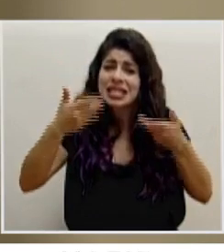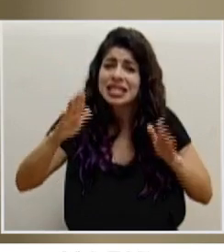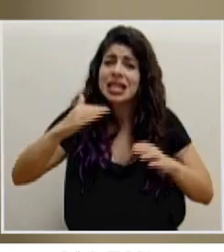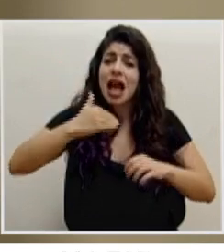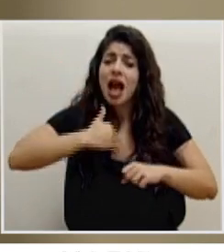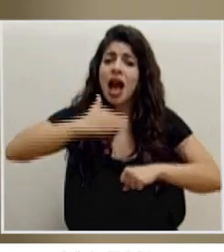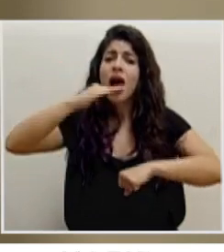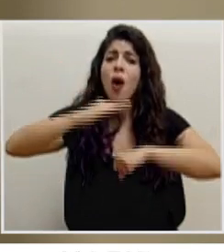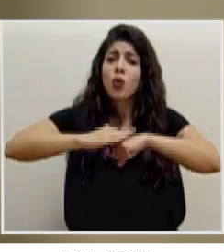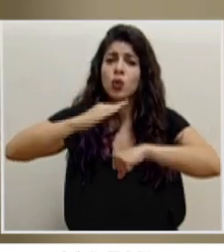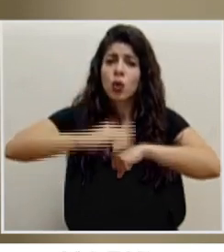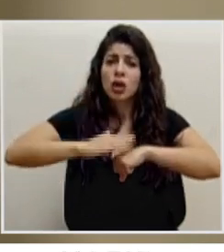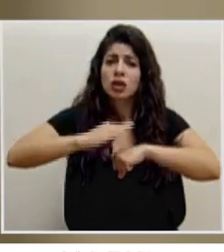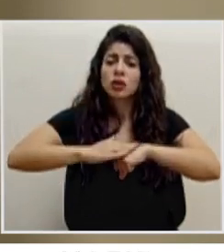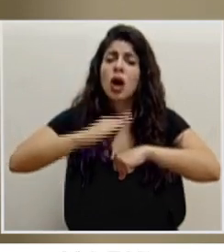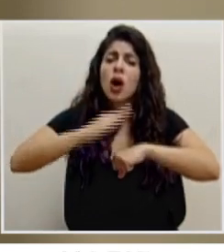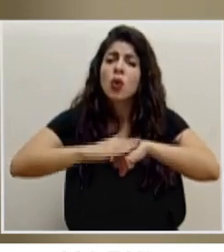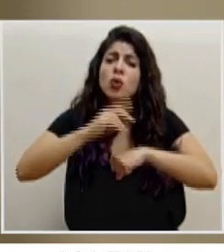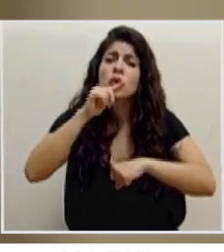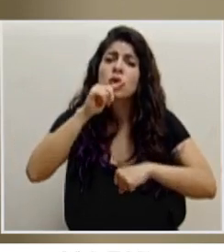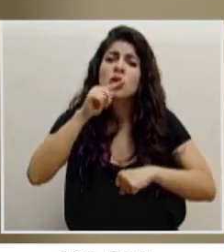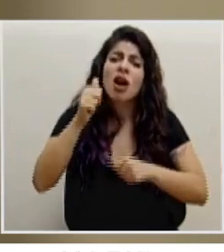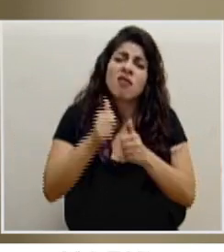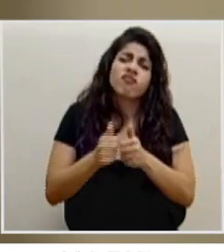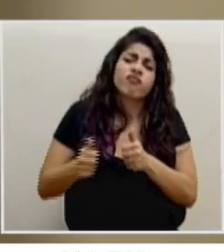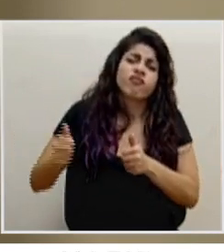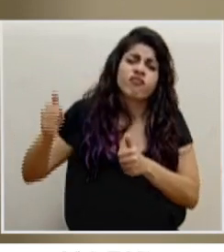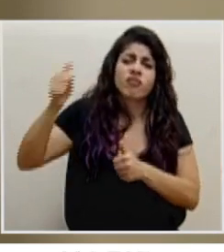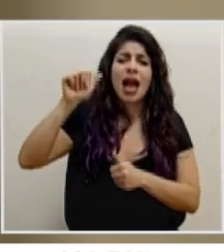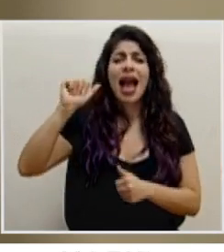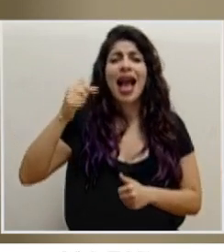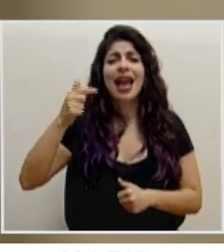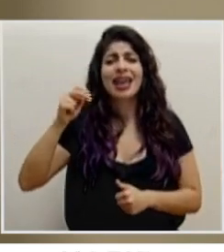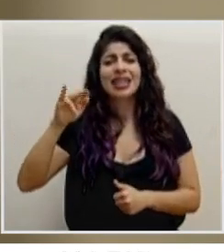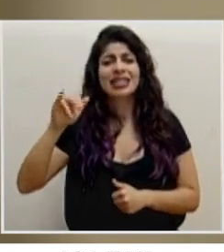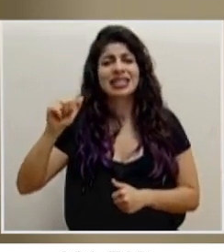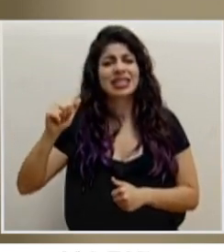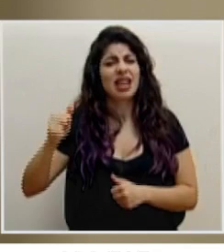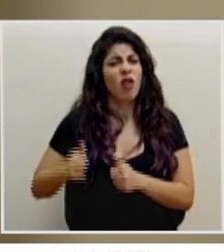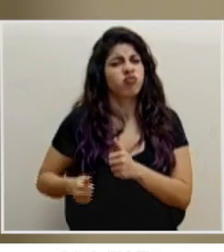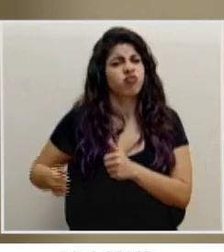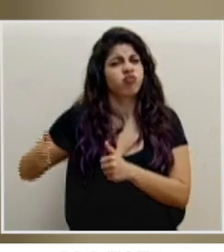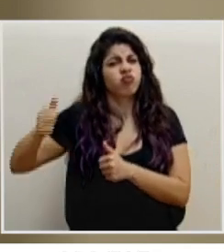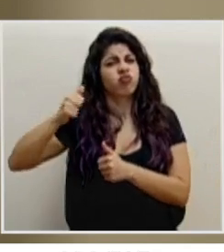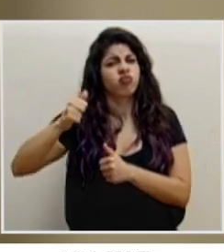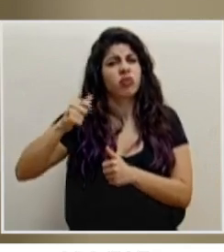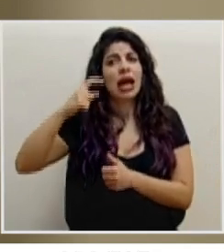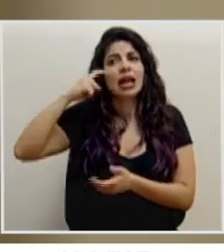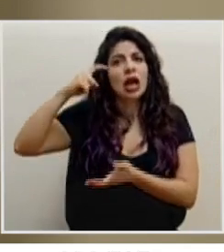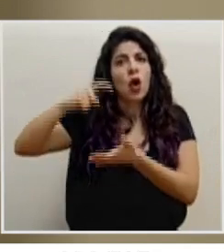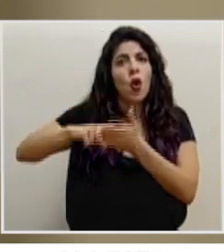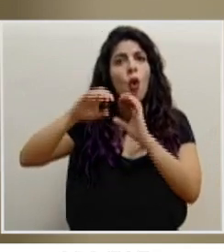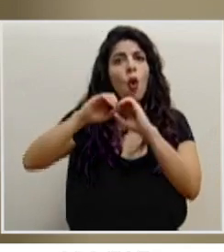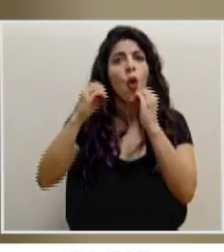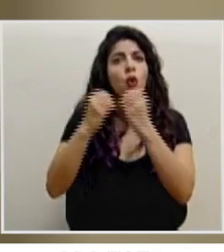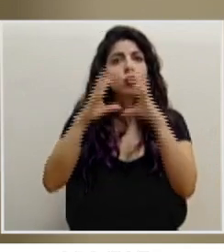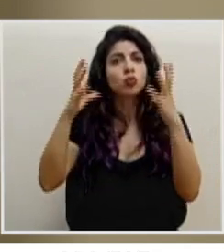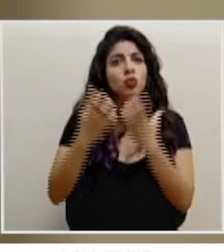por agencias altamente rigurosas, que son reconocidas por la Organización Mundial de la